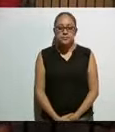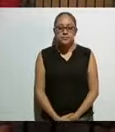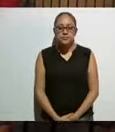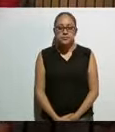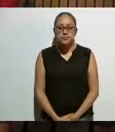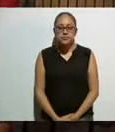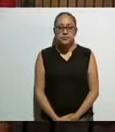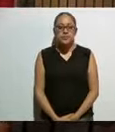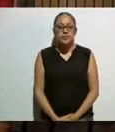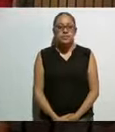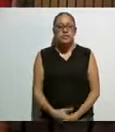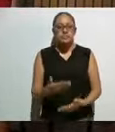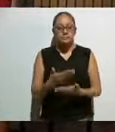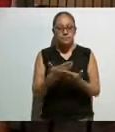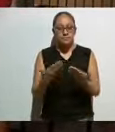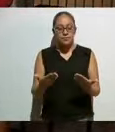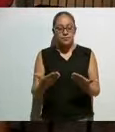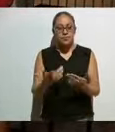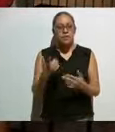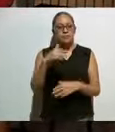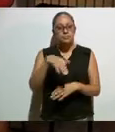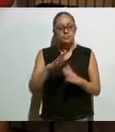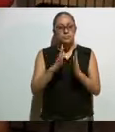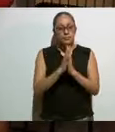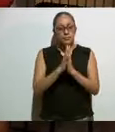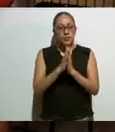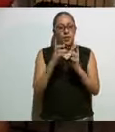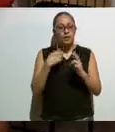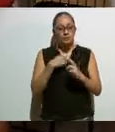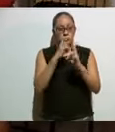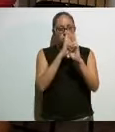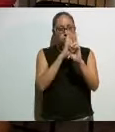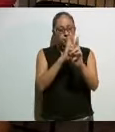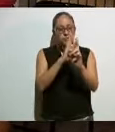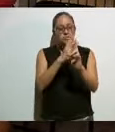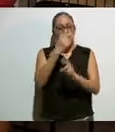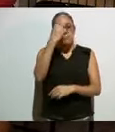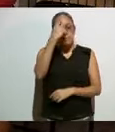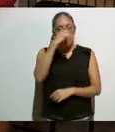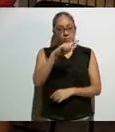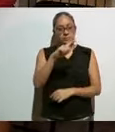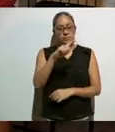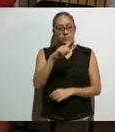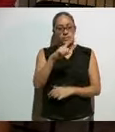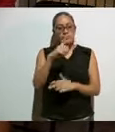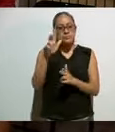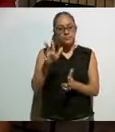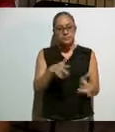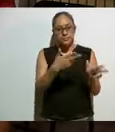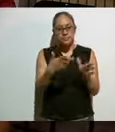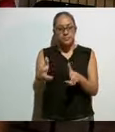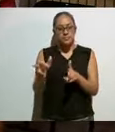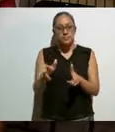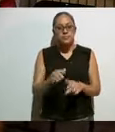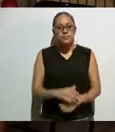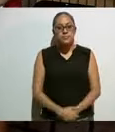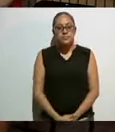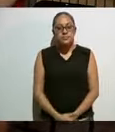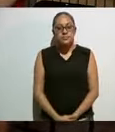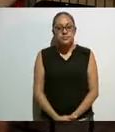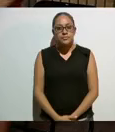Le solicitamos guardar el debido respeto para entonar nuestro himno nacional mexicano.